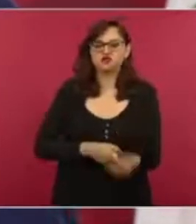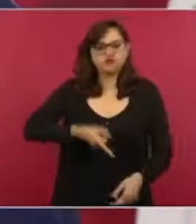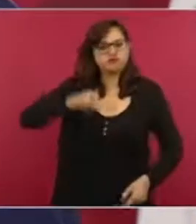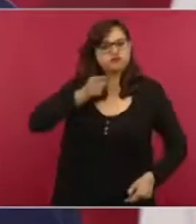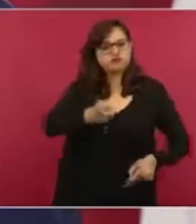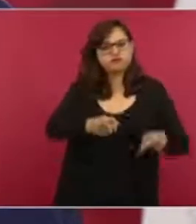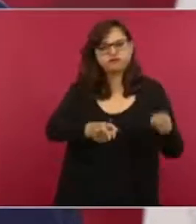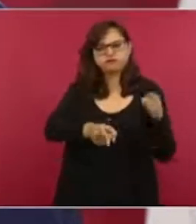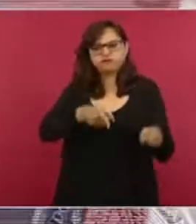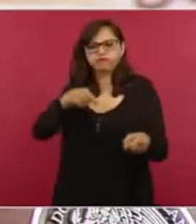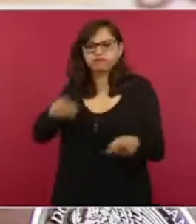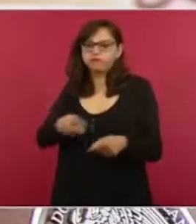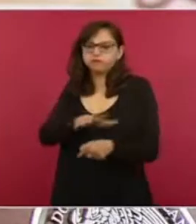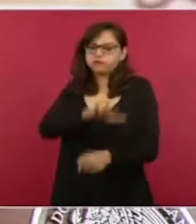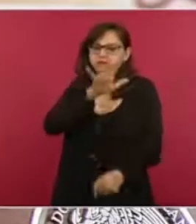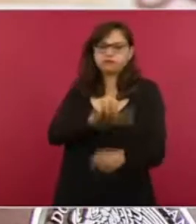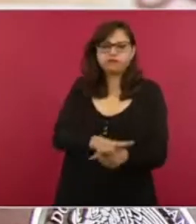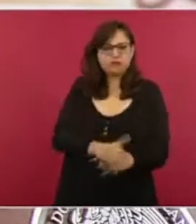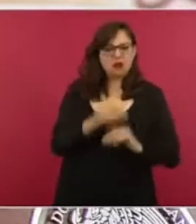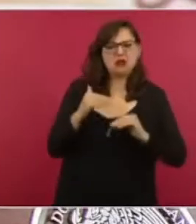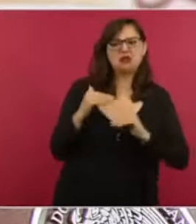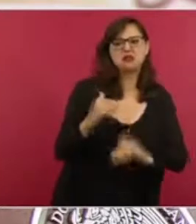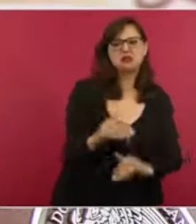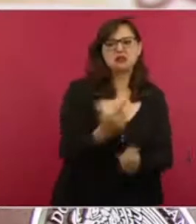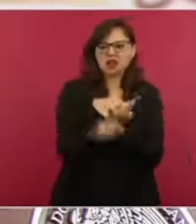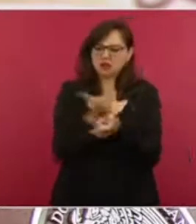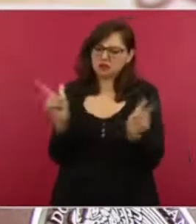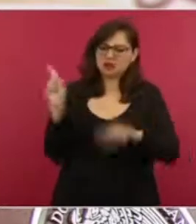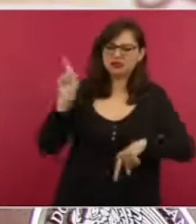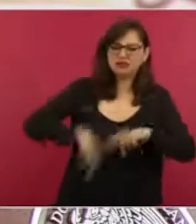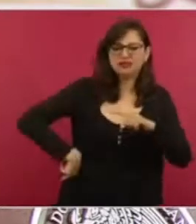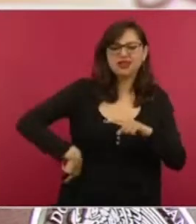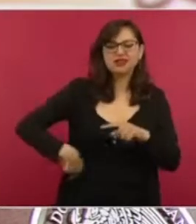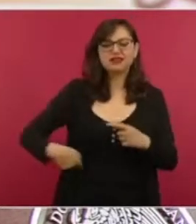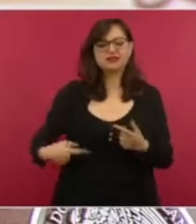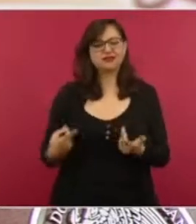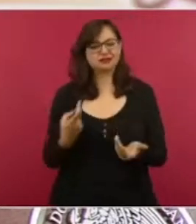amenazando con limitar la libertad?